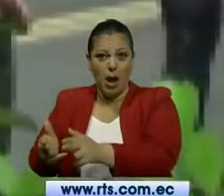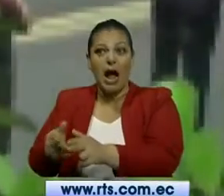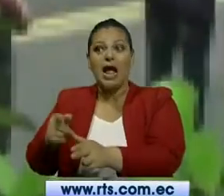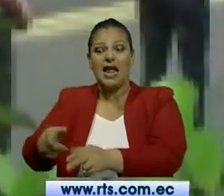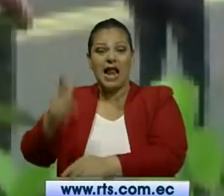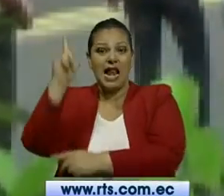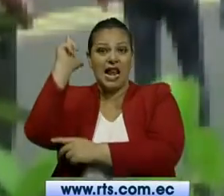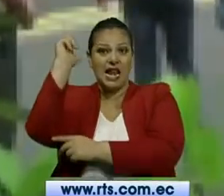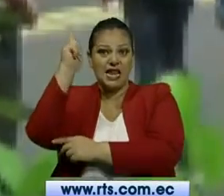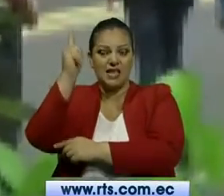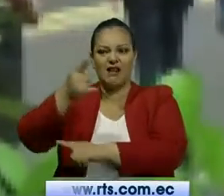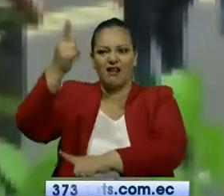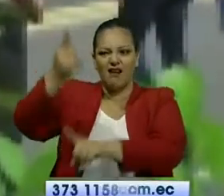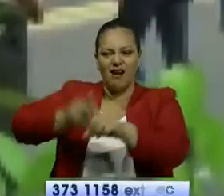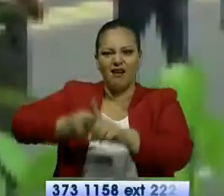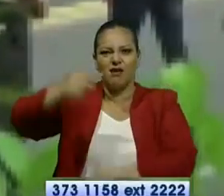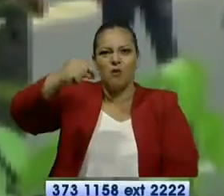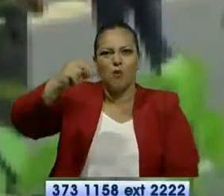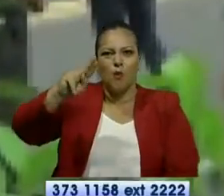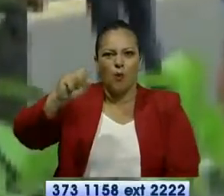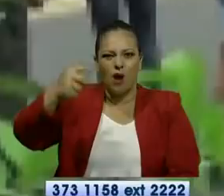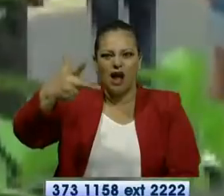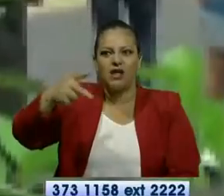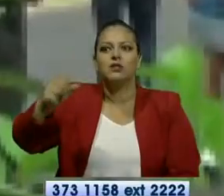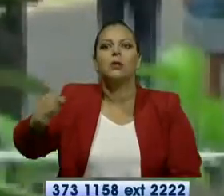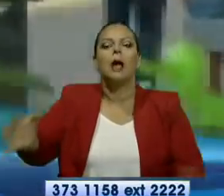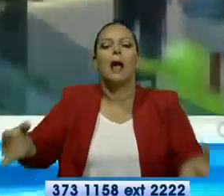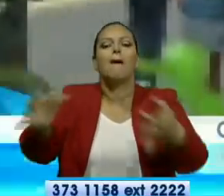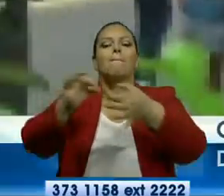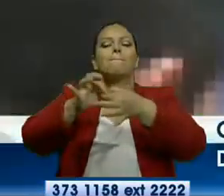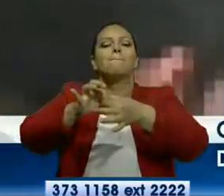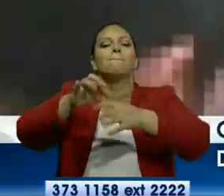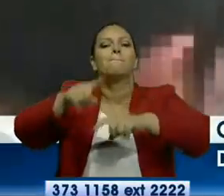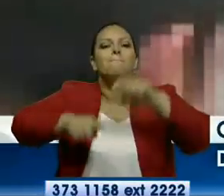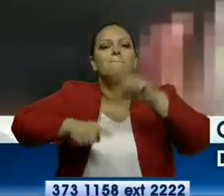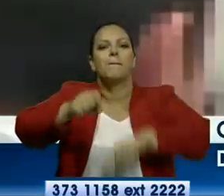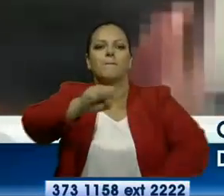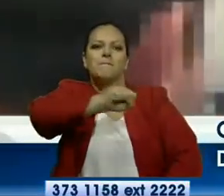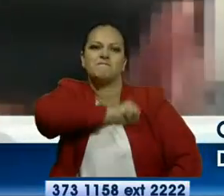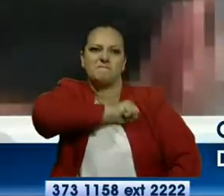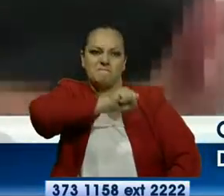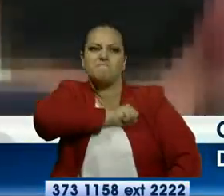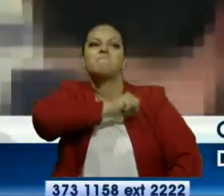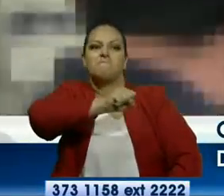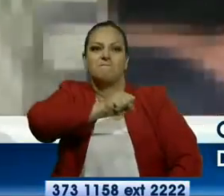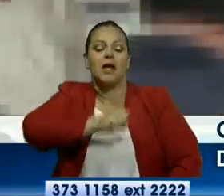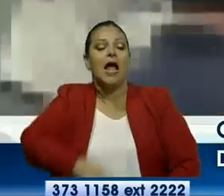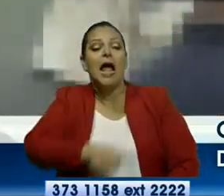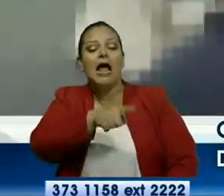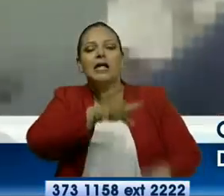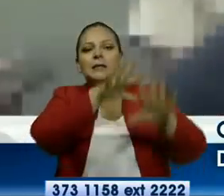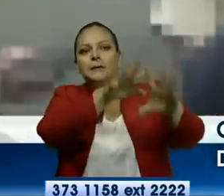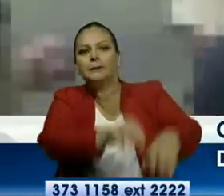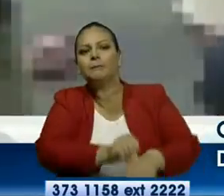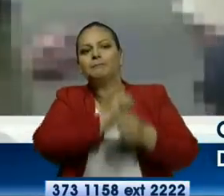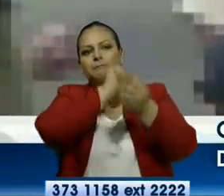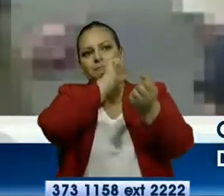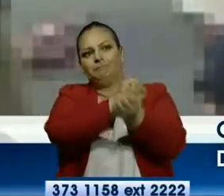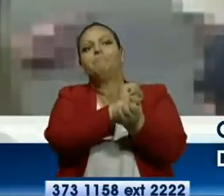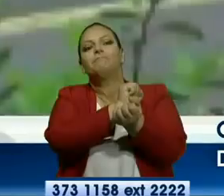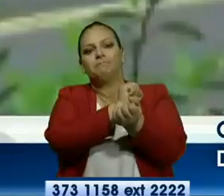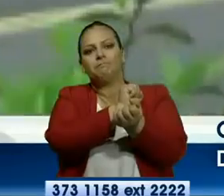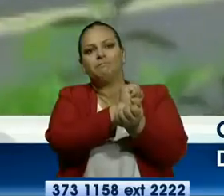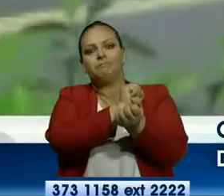Horas atrás, mientras se movilizaba en un vehículo por la carretera Santo Domingo Esmeraldas, fue detenido Giovanni P., conocido con el alias de